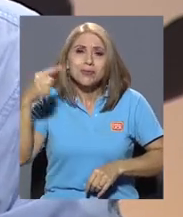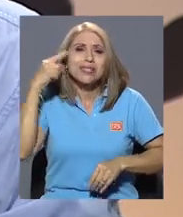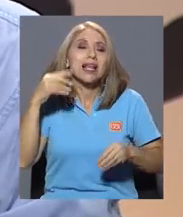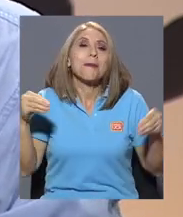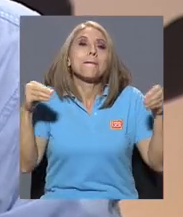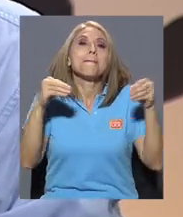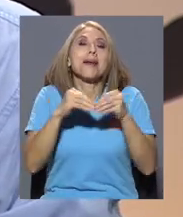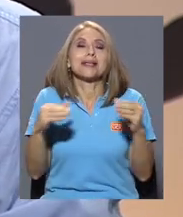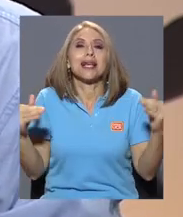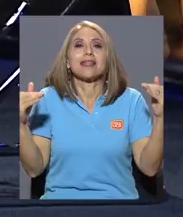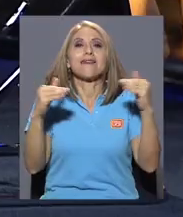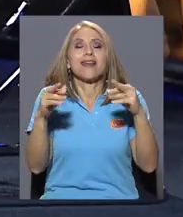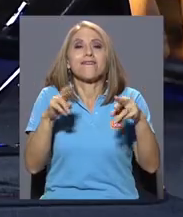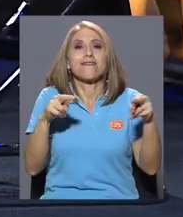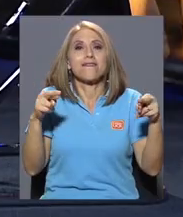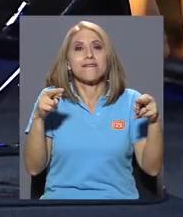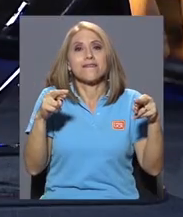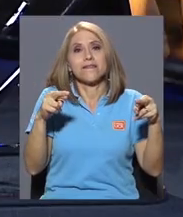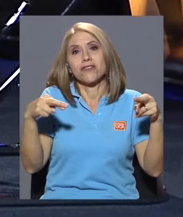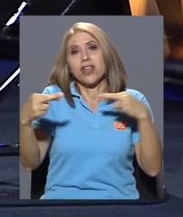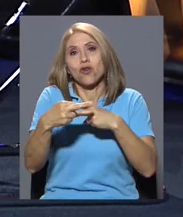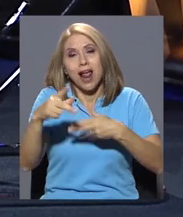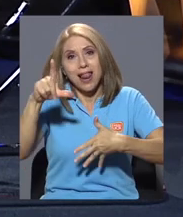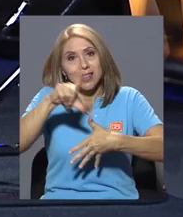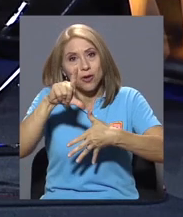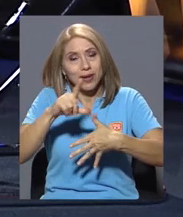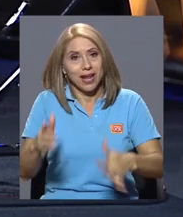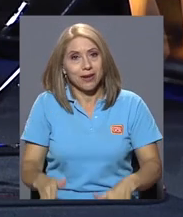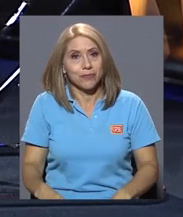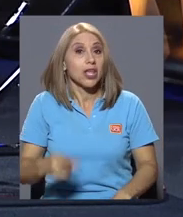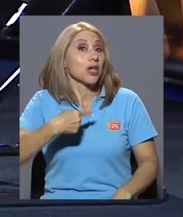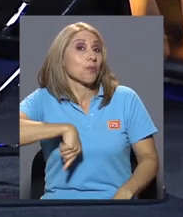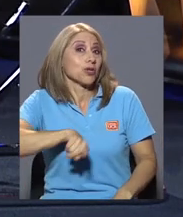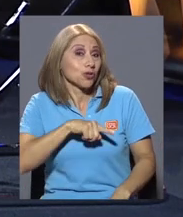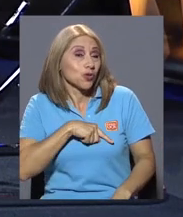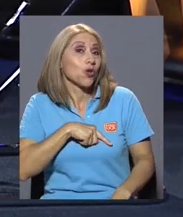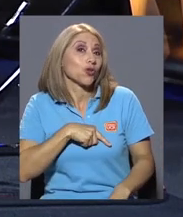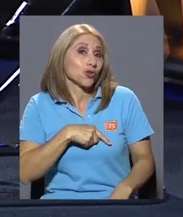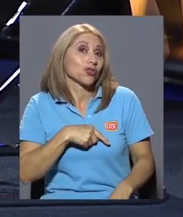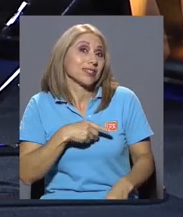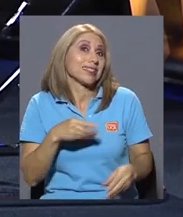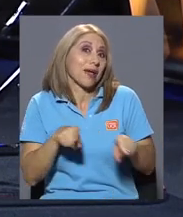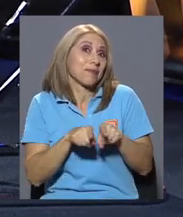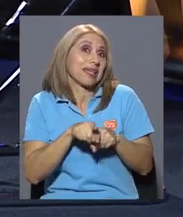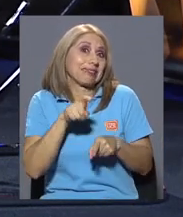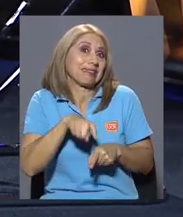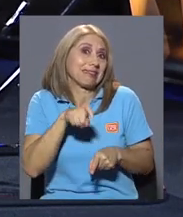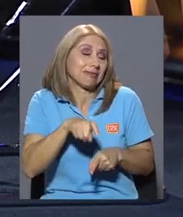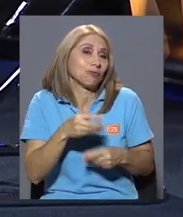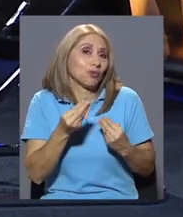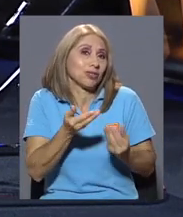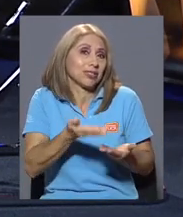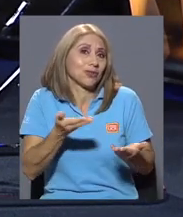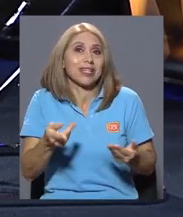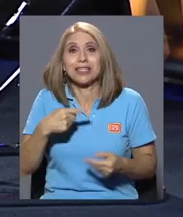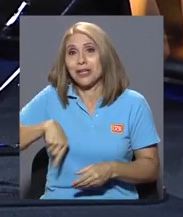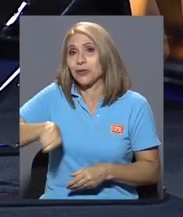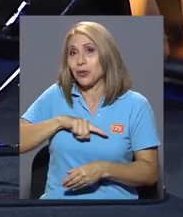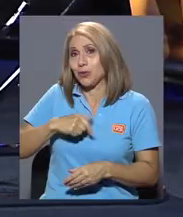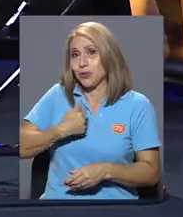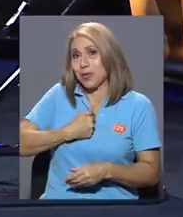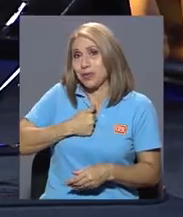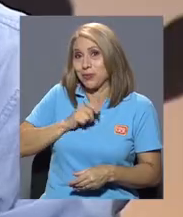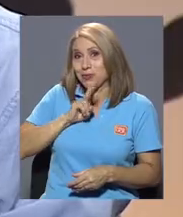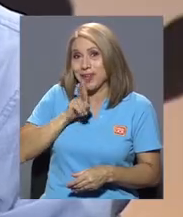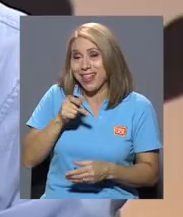regional a nivel latinoamericano y como región tenemos muchas deudas con la empatía entre nosotros también entre nosotros mismos verdad empezando